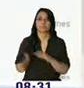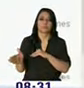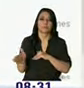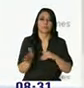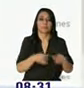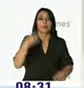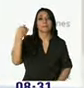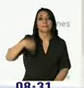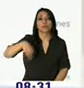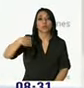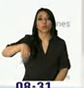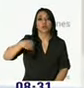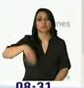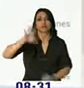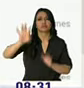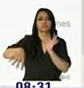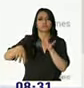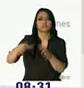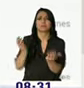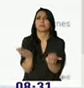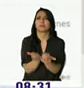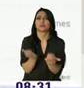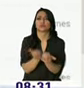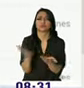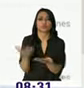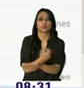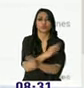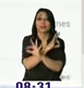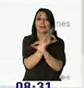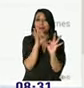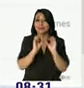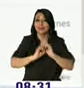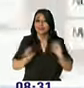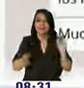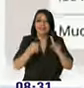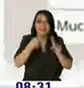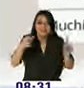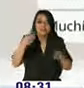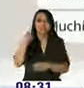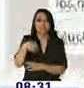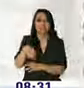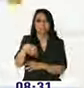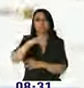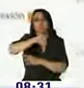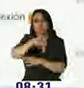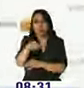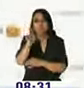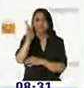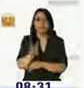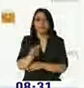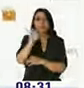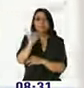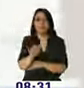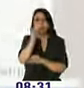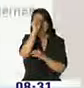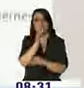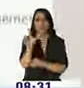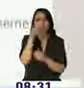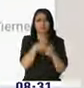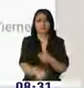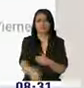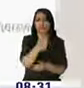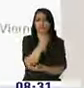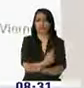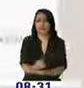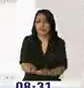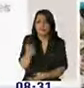rector de basura no pasa, la colaboración de la gente tampoco es válido. Miren ustedes, qué horror, ¿dónde es